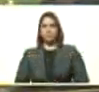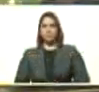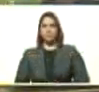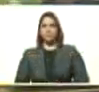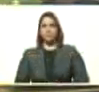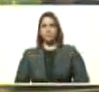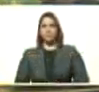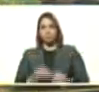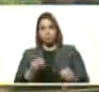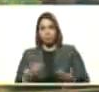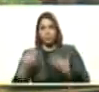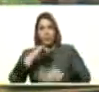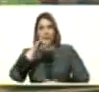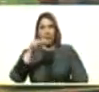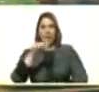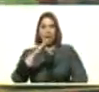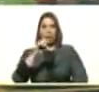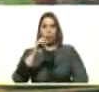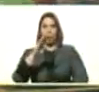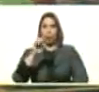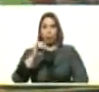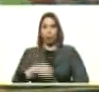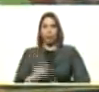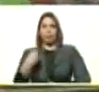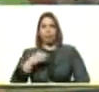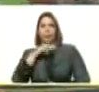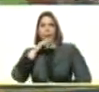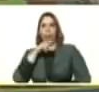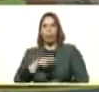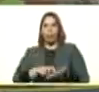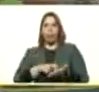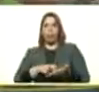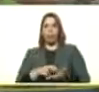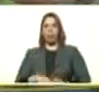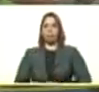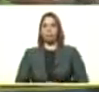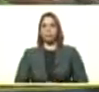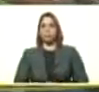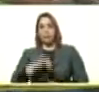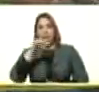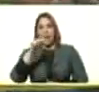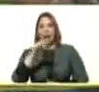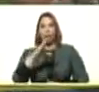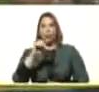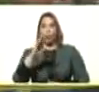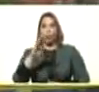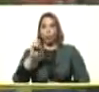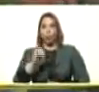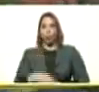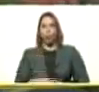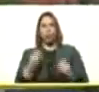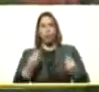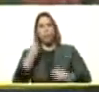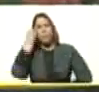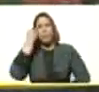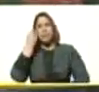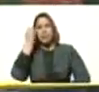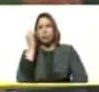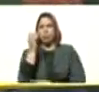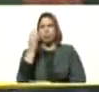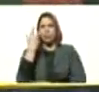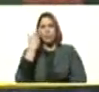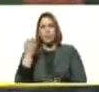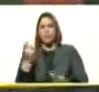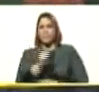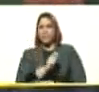la palabra a Jacobo, que Jacobo tiene unas ganas de hablar que no lo brinca un venado. Jacobo, ¿cómo están pensando el Congreso? ¿Para qué